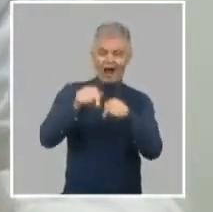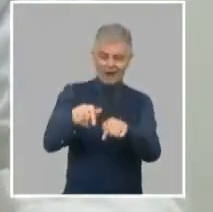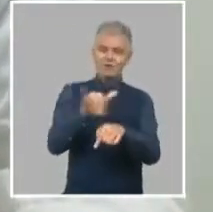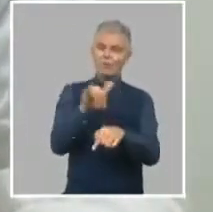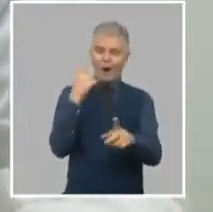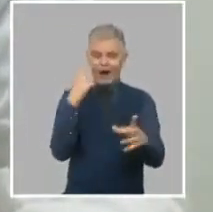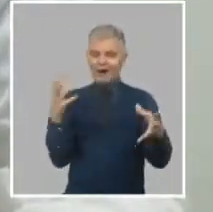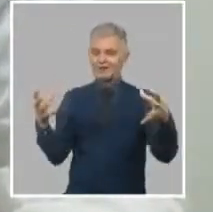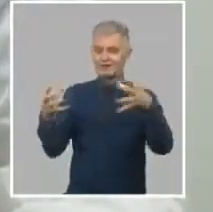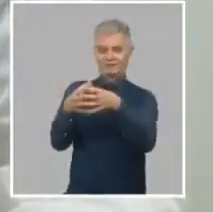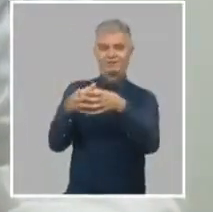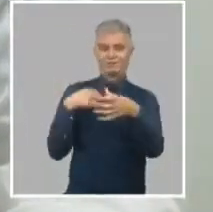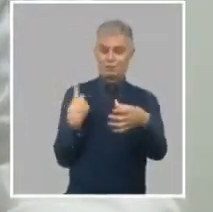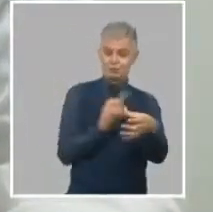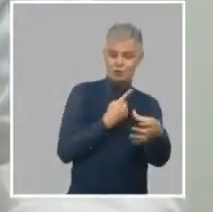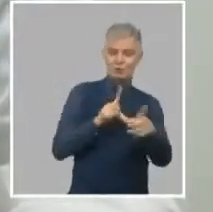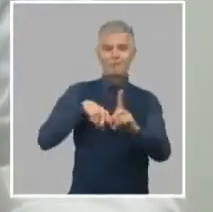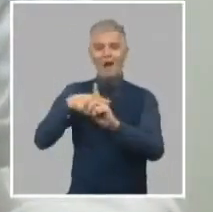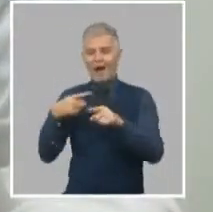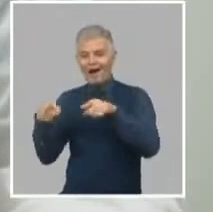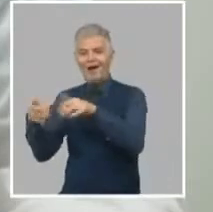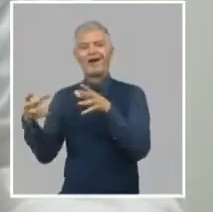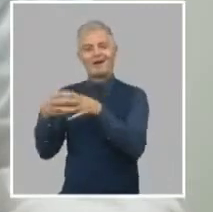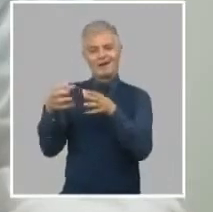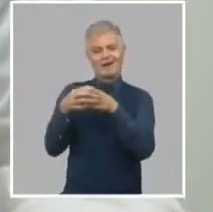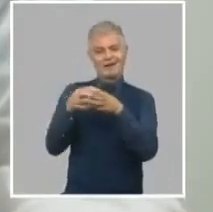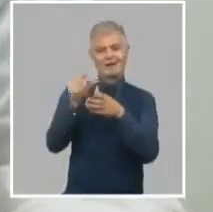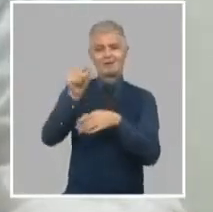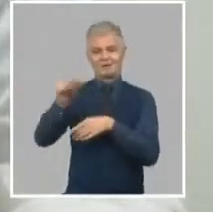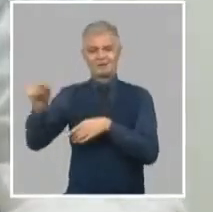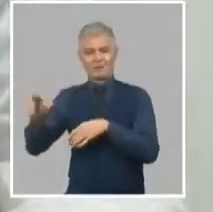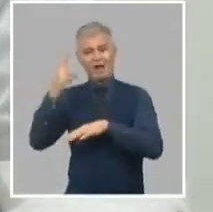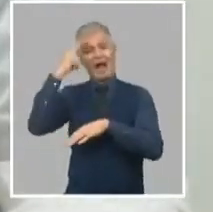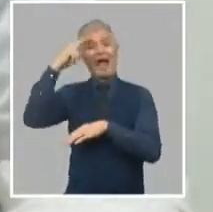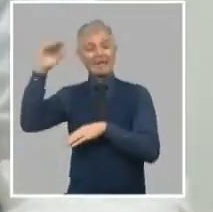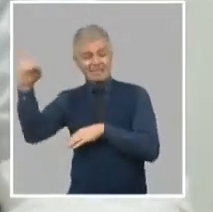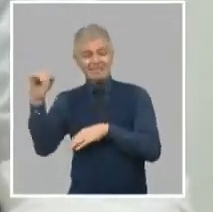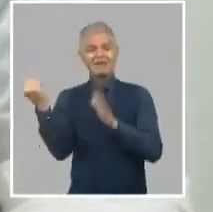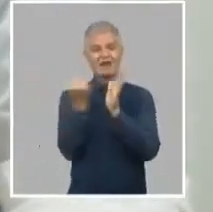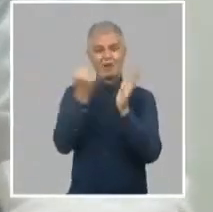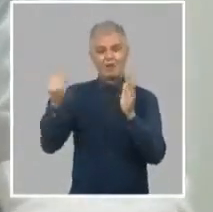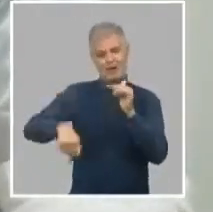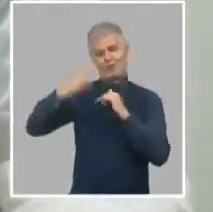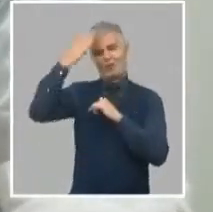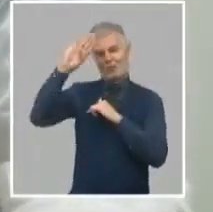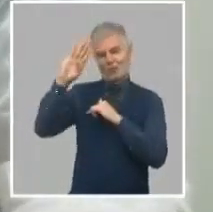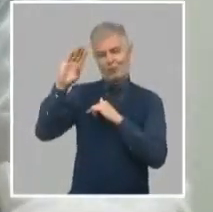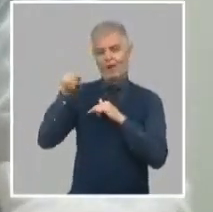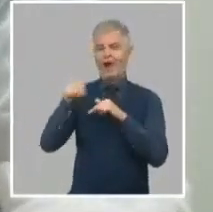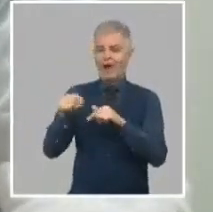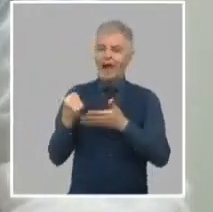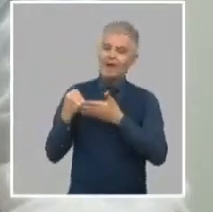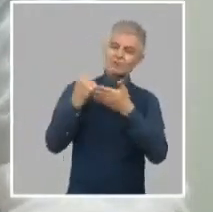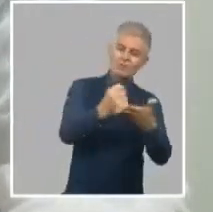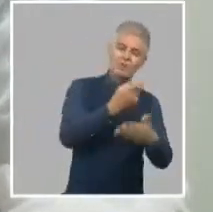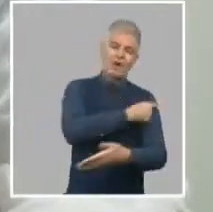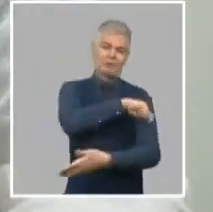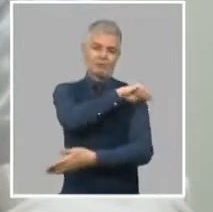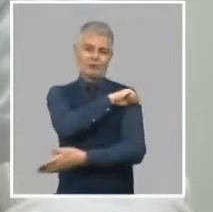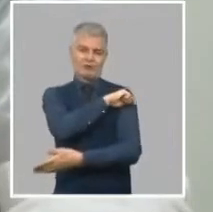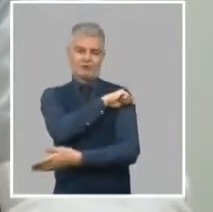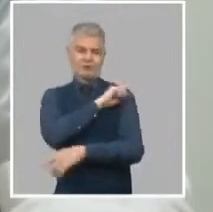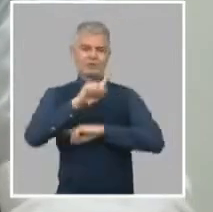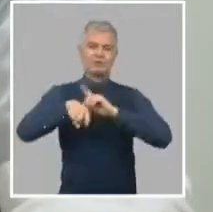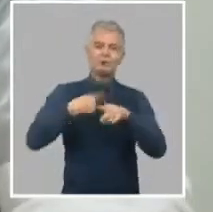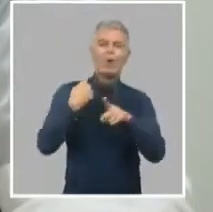contingente, en darle a este pueblo lo que este pueblo necesita. La integración de la Brigada